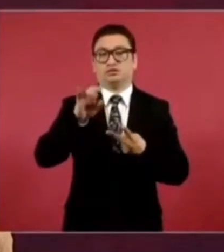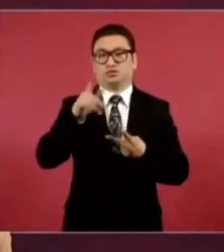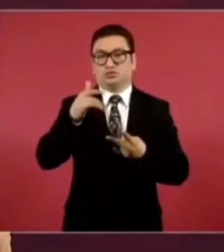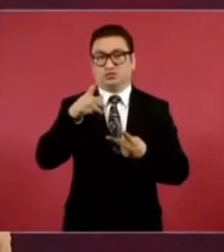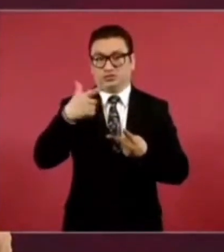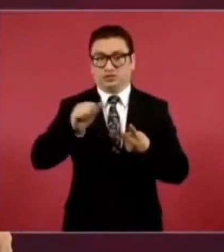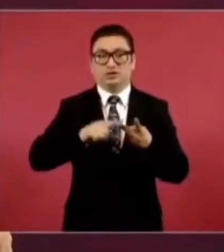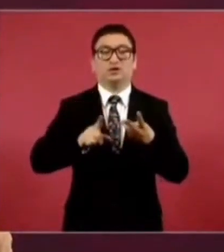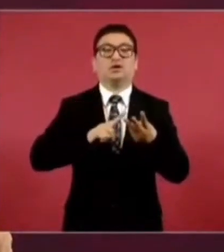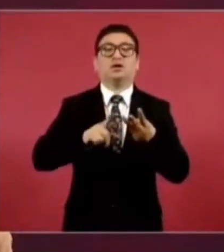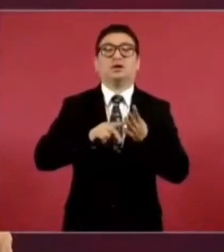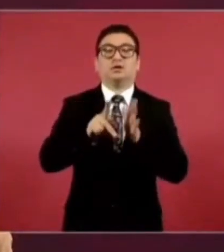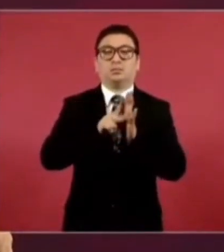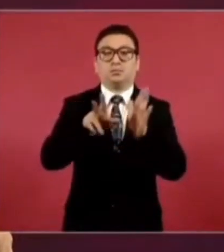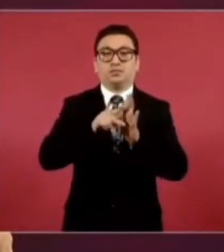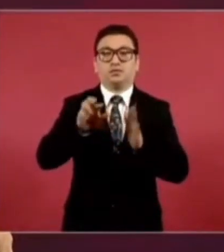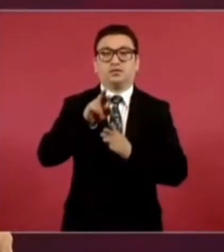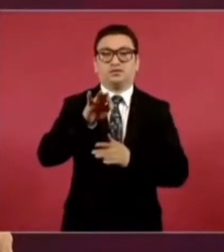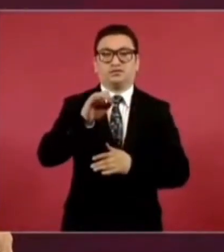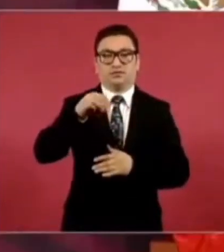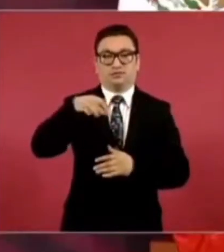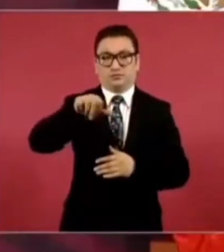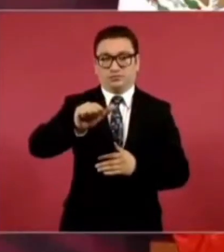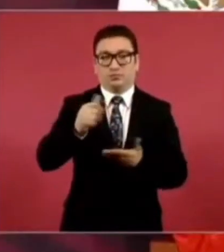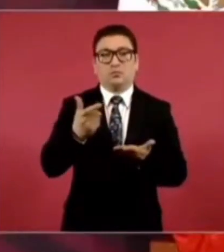leyendo el Reforma, ¿no?